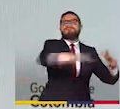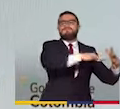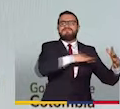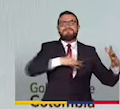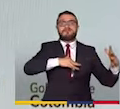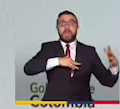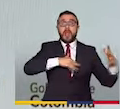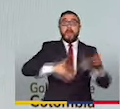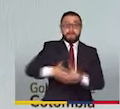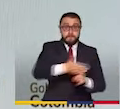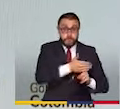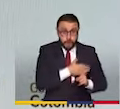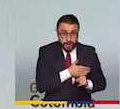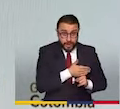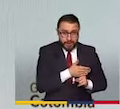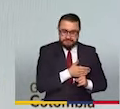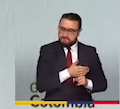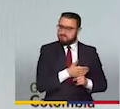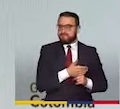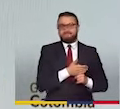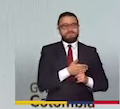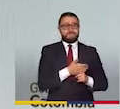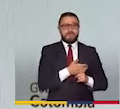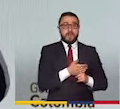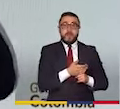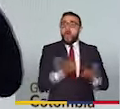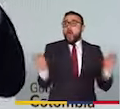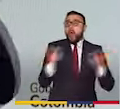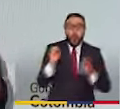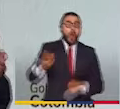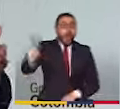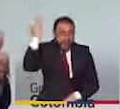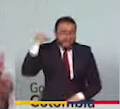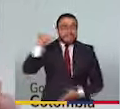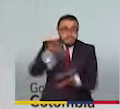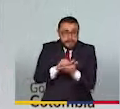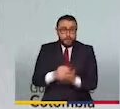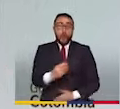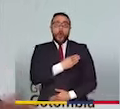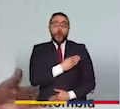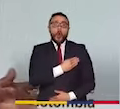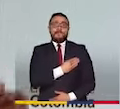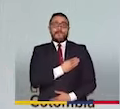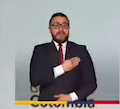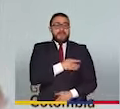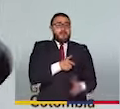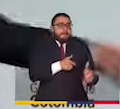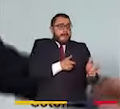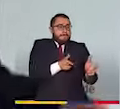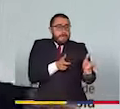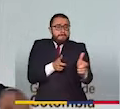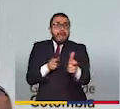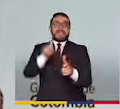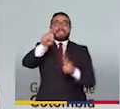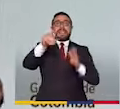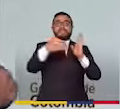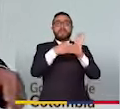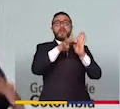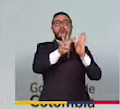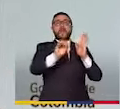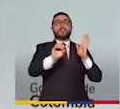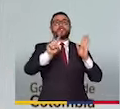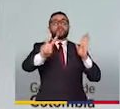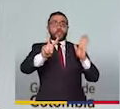no lo hicieron en la época de Uribe y sus 6.402 jóvenes acribillados, que se tiene que silenciar, entonces tienen que decirle